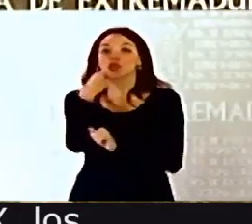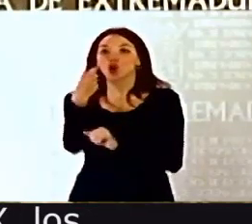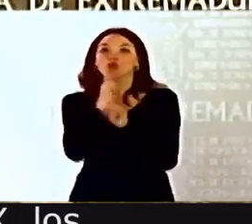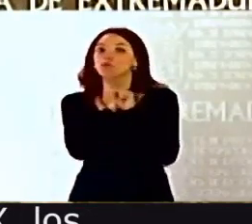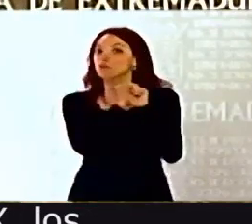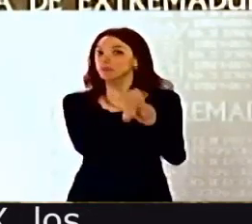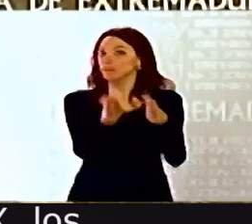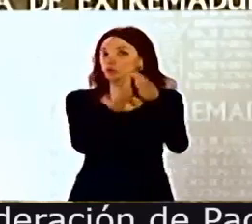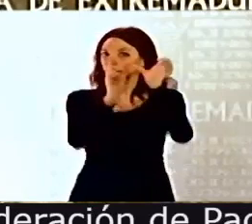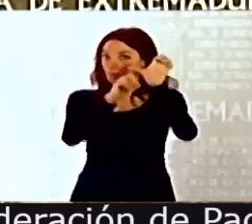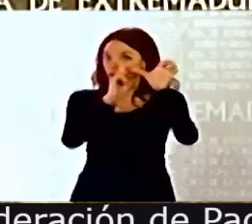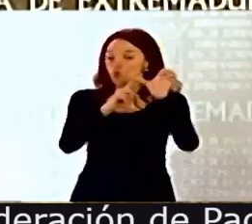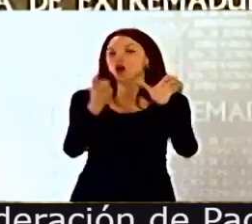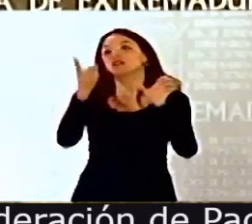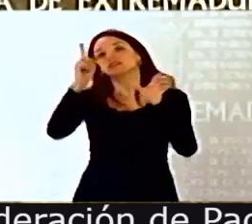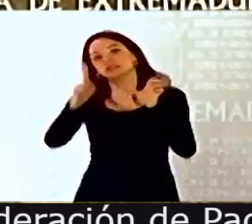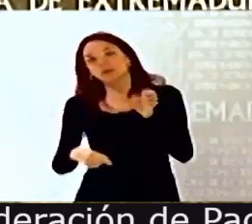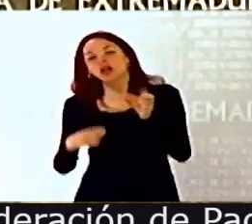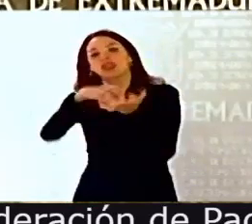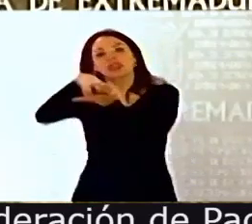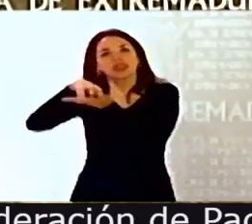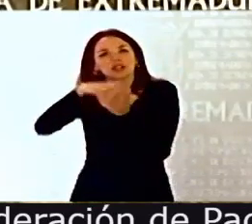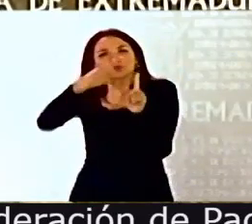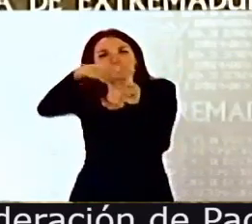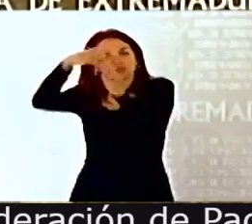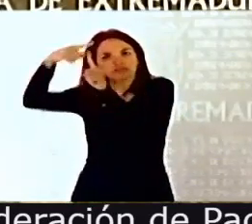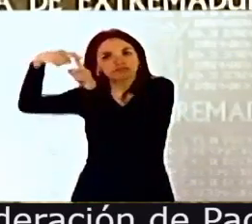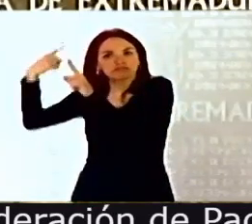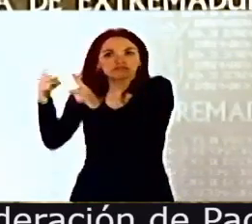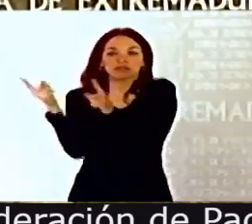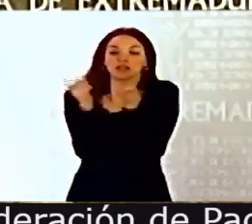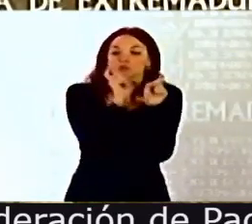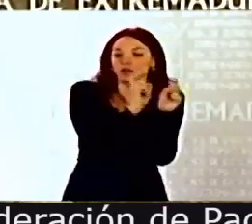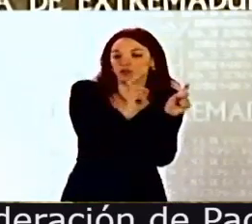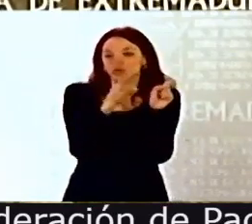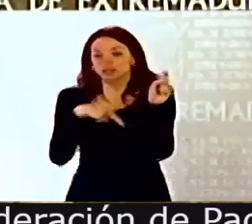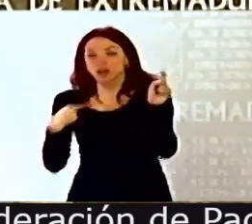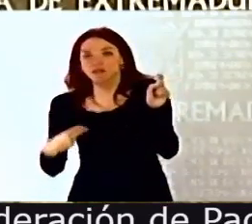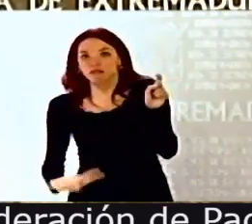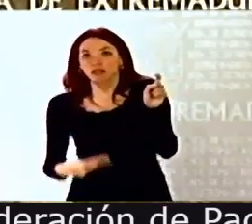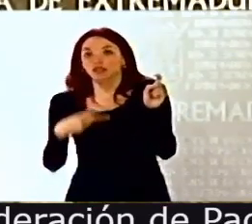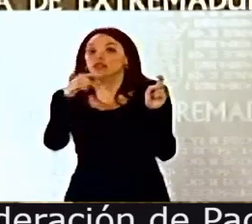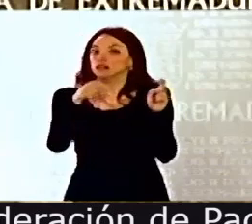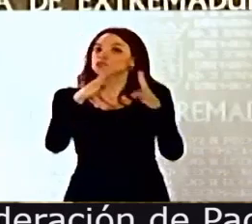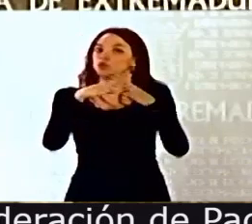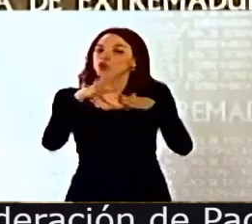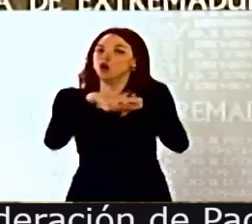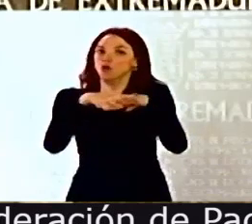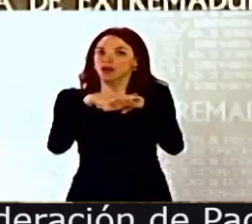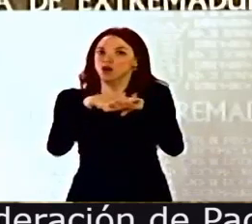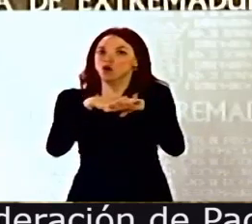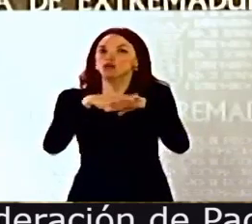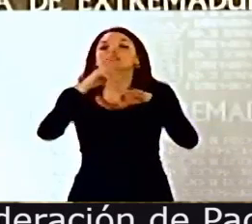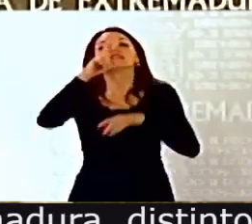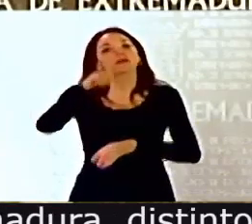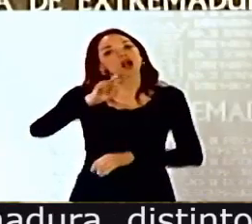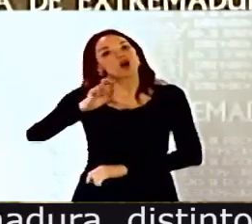de Extremadura, distintos centros gestores que pasan por educación, por sanidad de nuestra estructura del Gobierno, pero también de otras